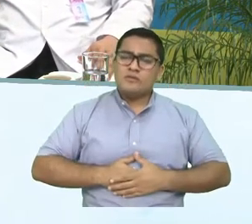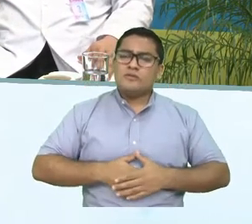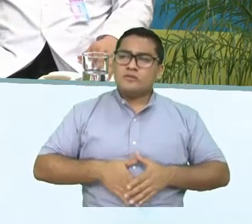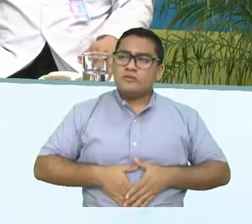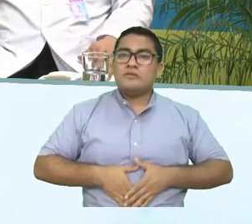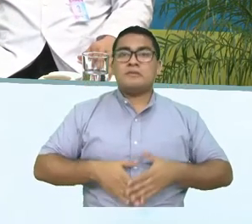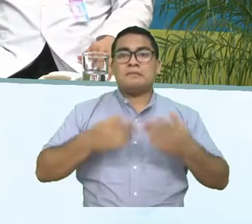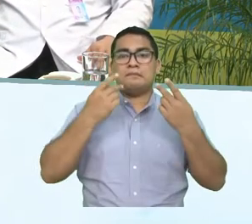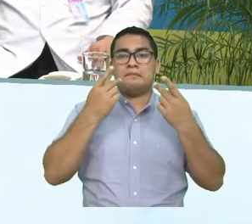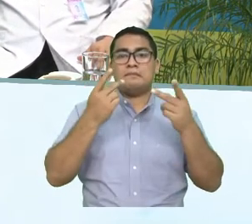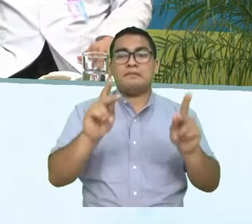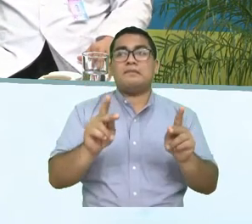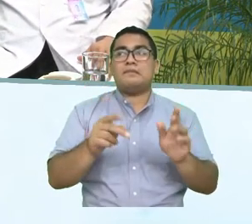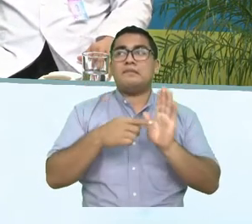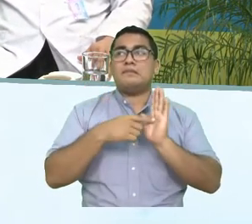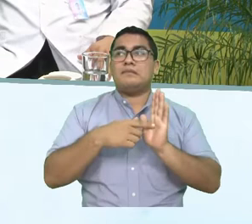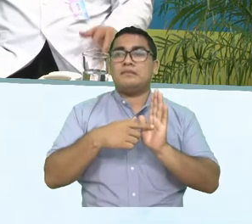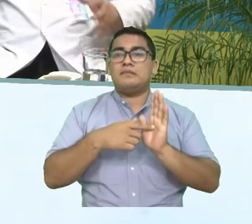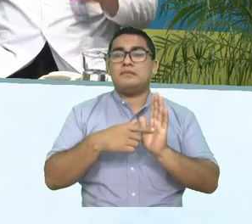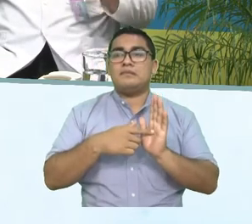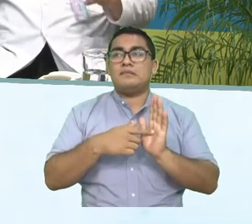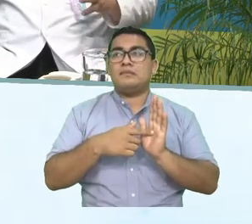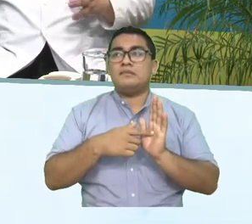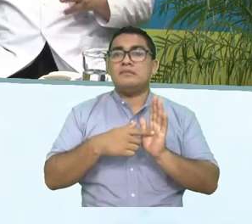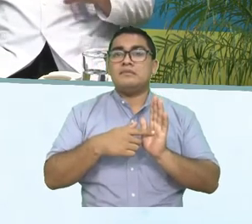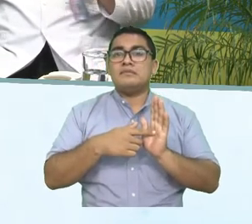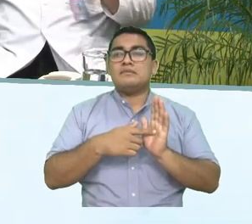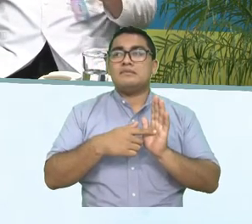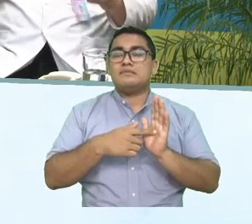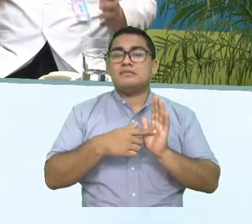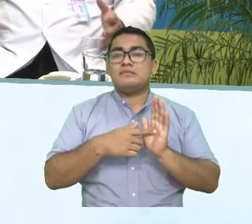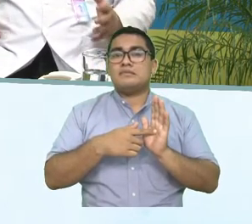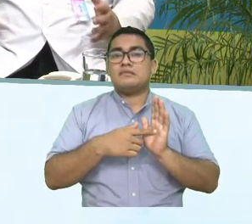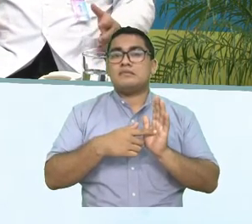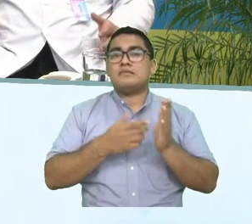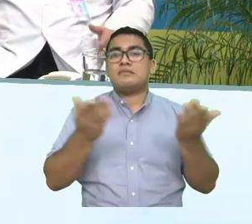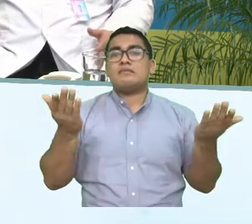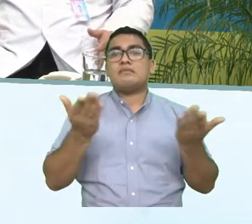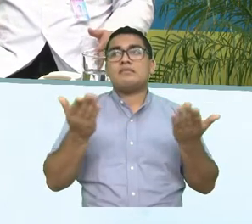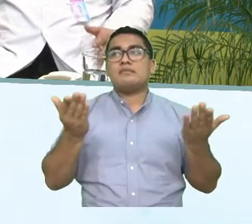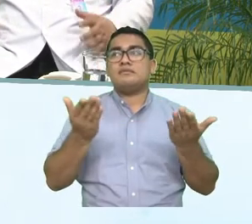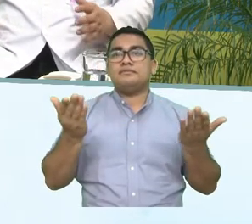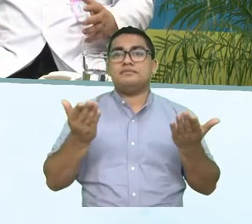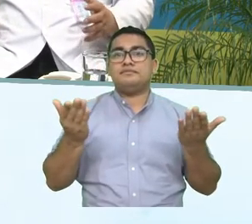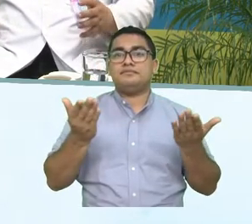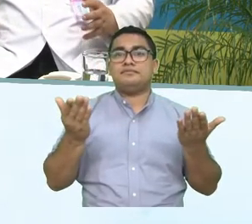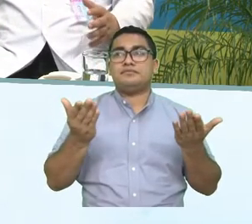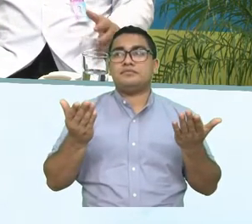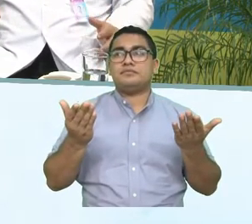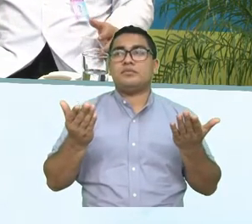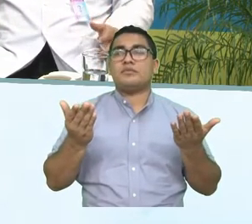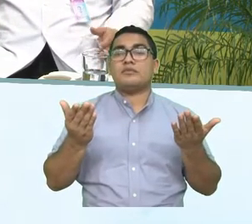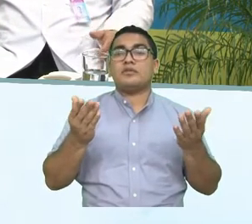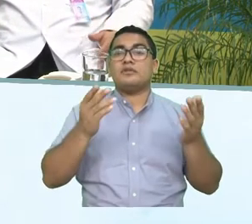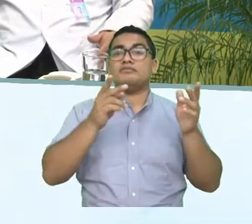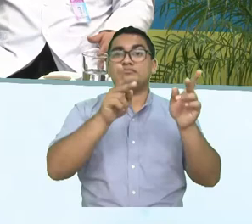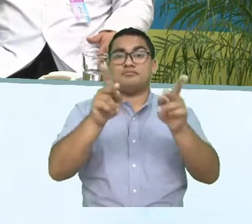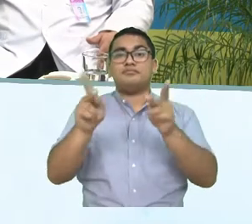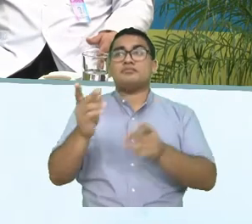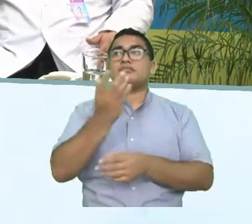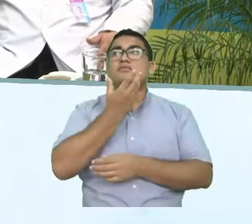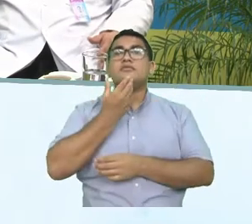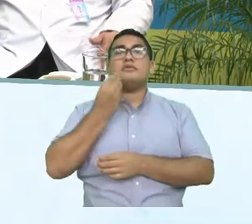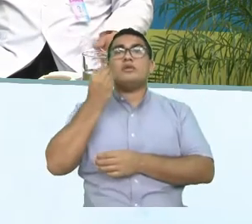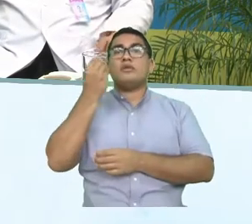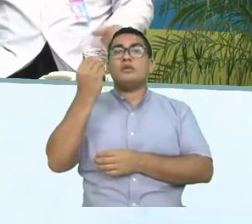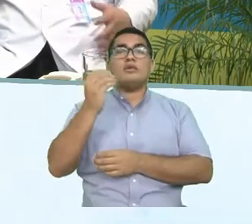general, esas edades son menores. Son menores. Donde ya se da más es por la edad de la juventud, la gente era de